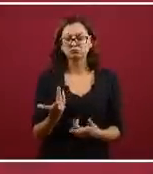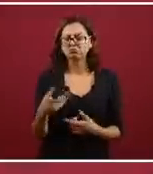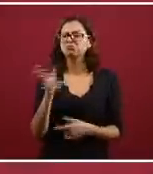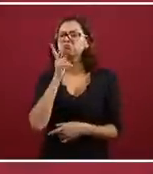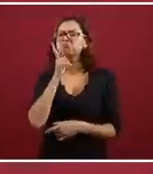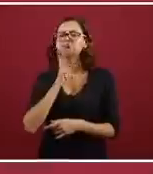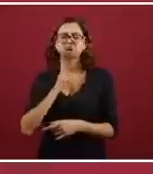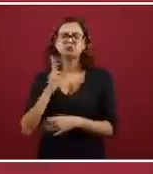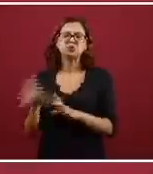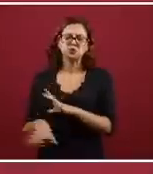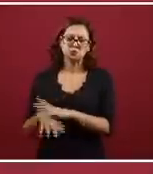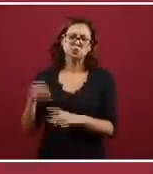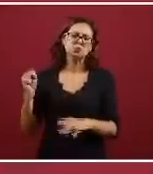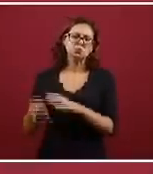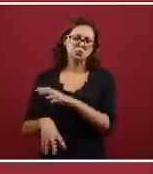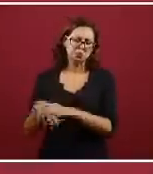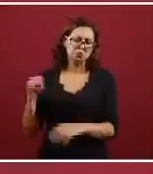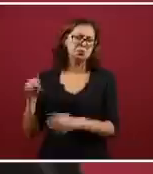muy